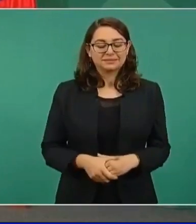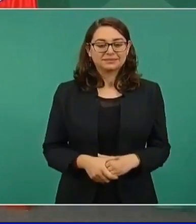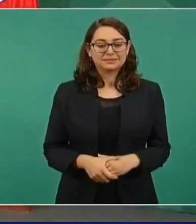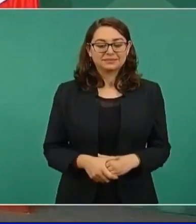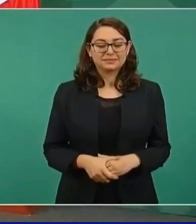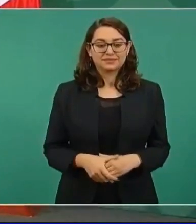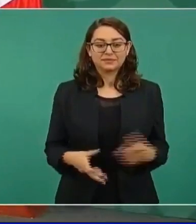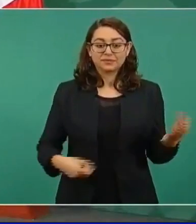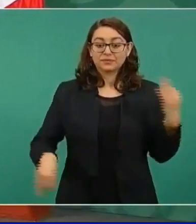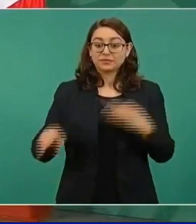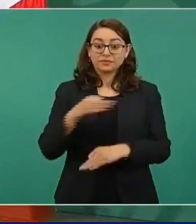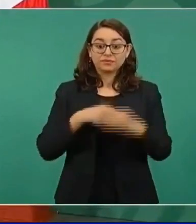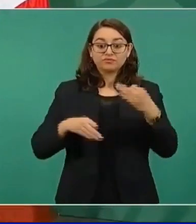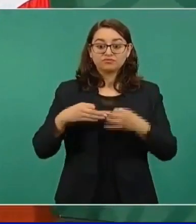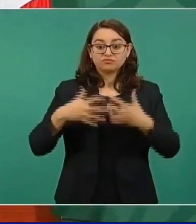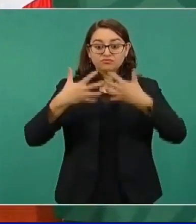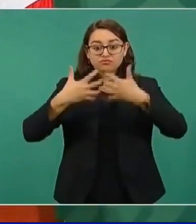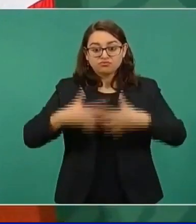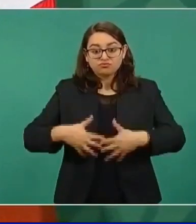todo es mecánico.